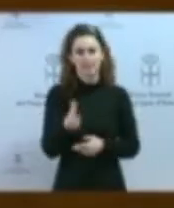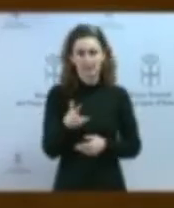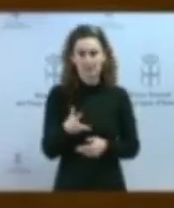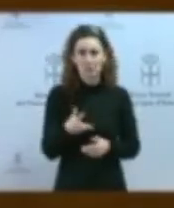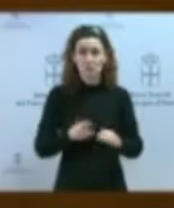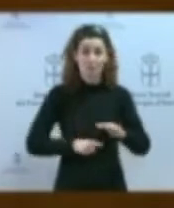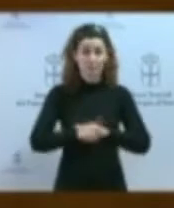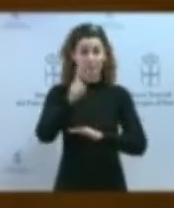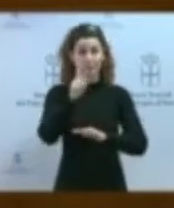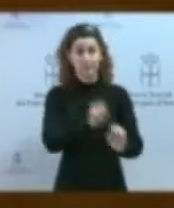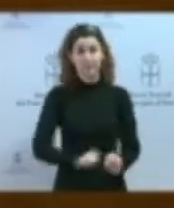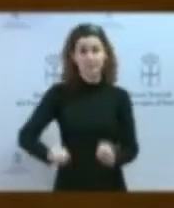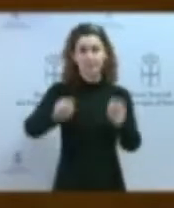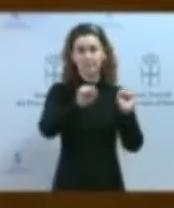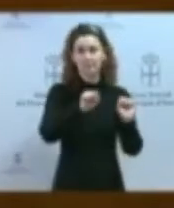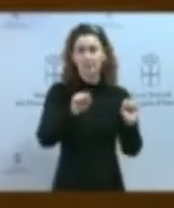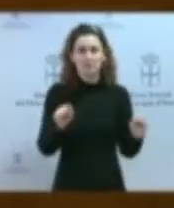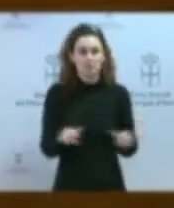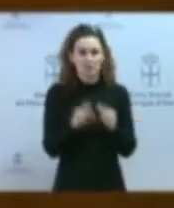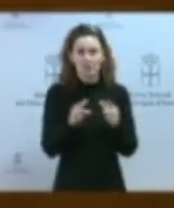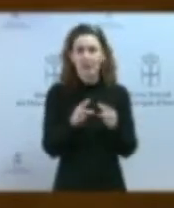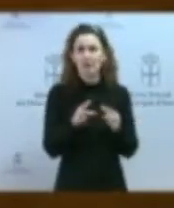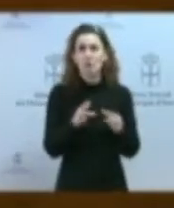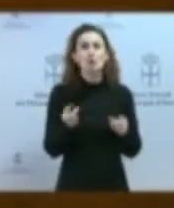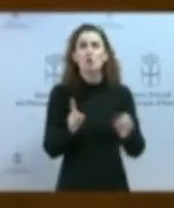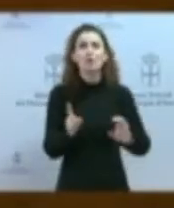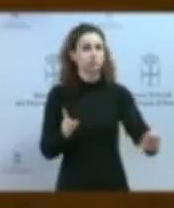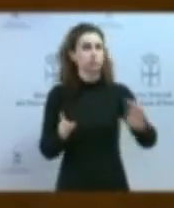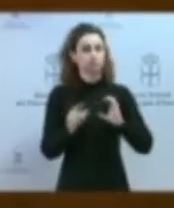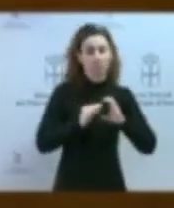a otras cuestiones, como había voces que lo pedían hace pocos meses.